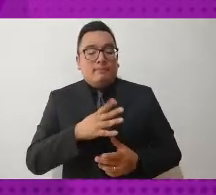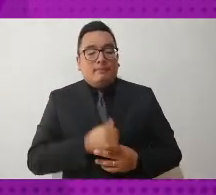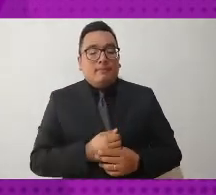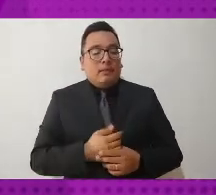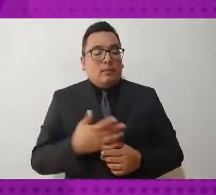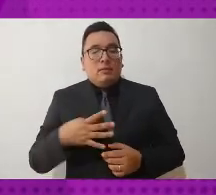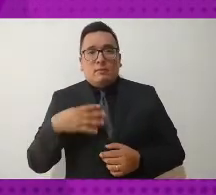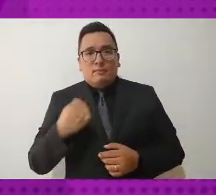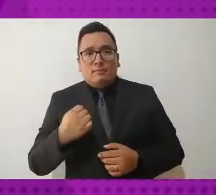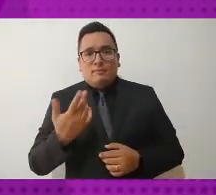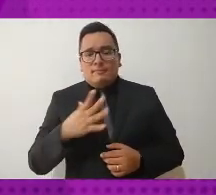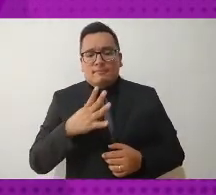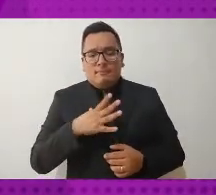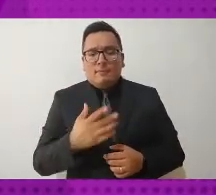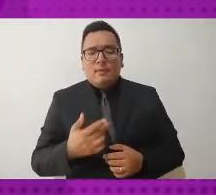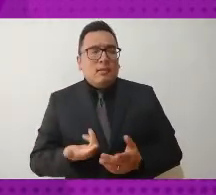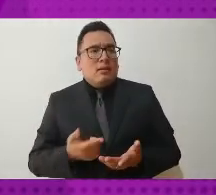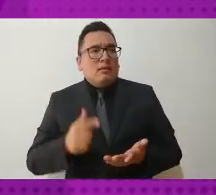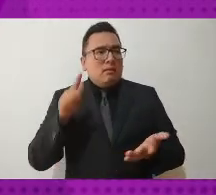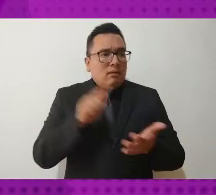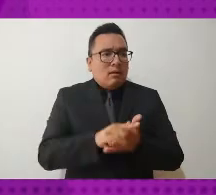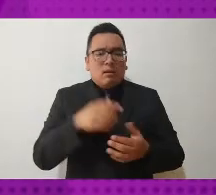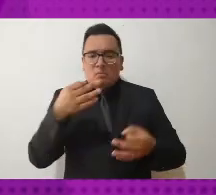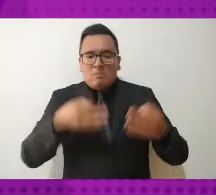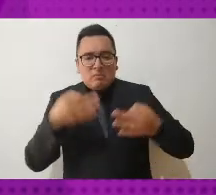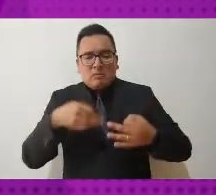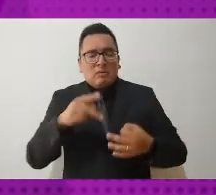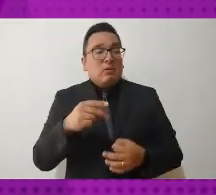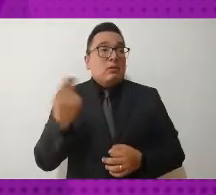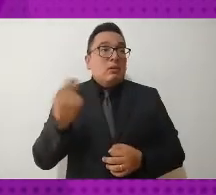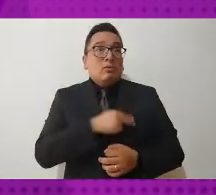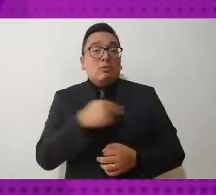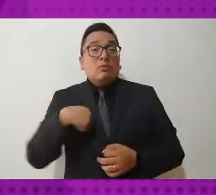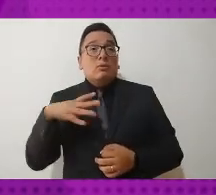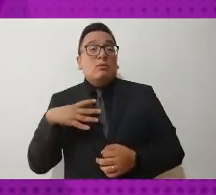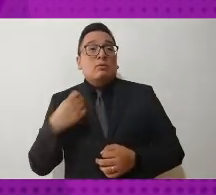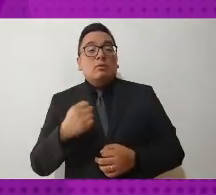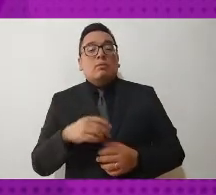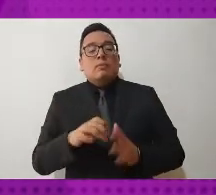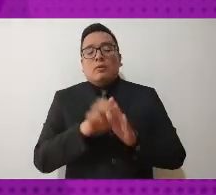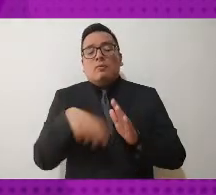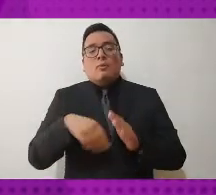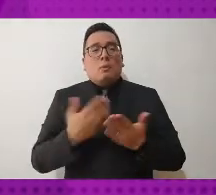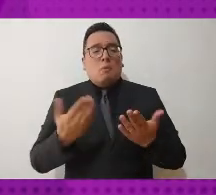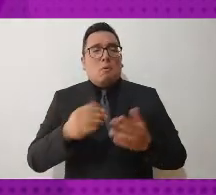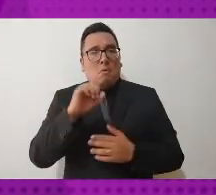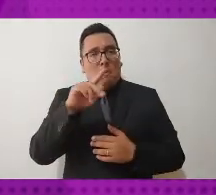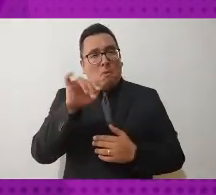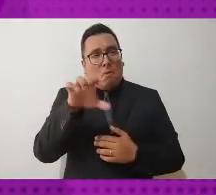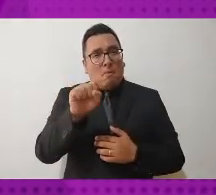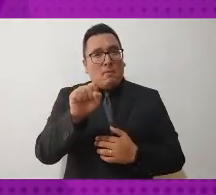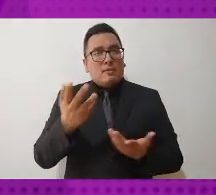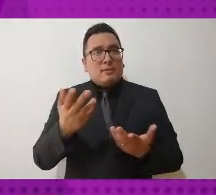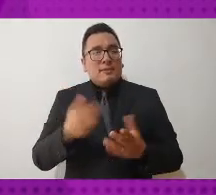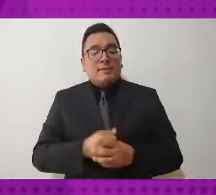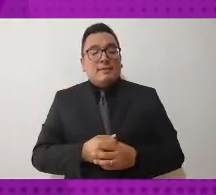juicios con con lo que sea pero tenemos que ir agarrando esos espacios y dentro de los soples pues prácticamente